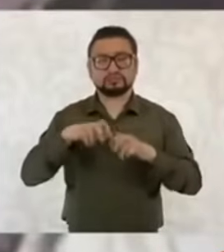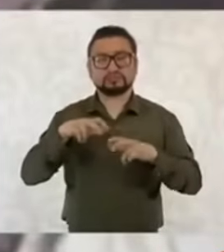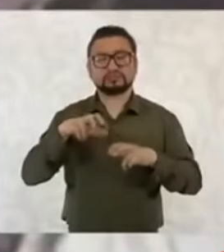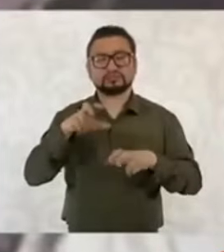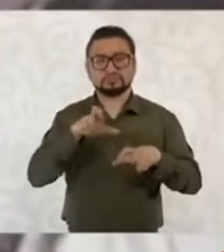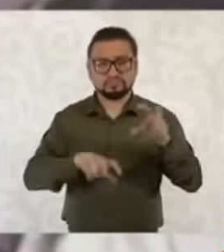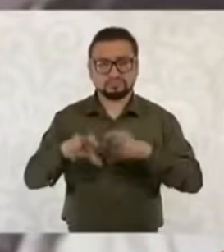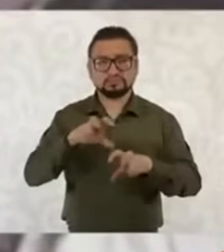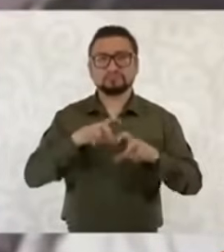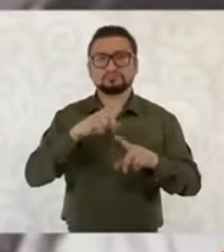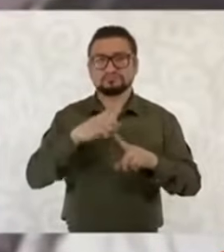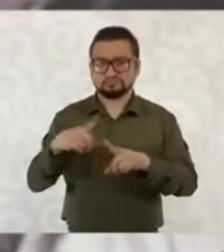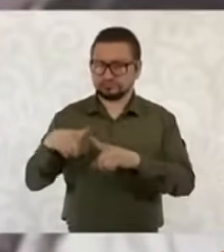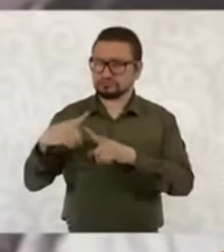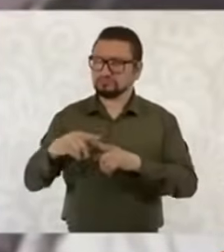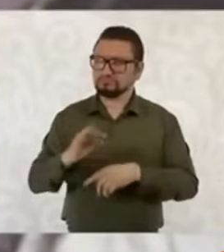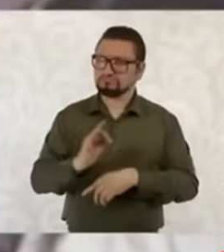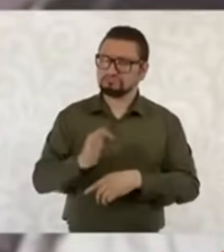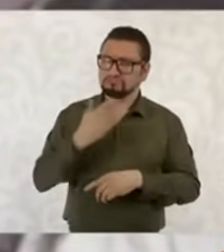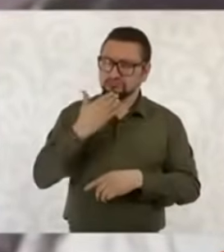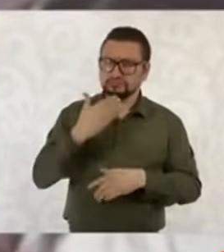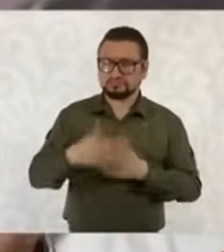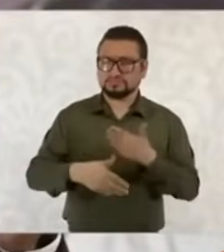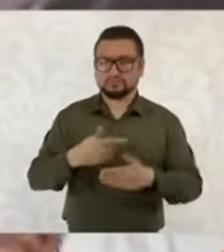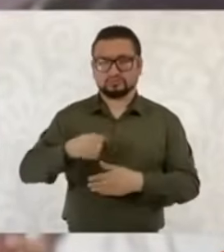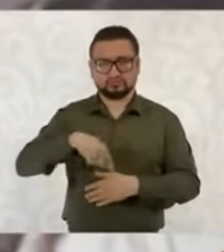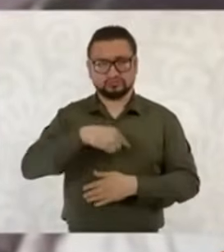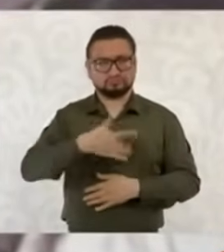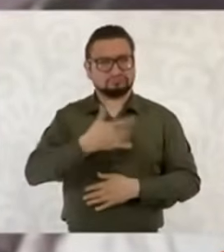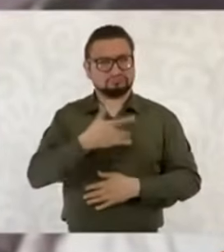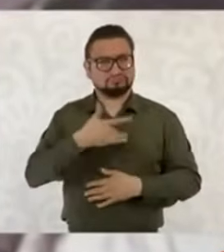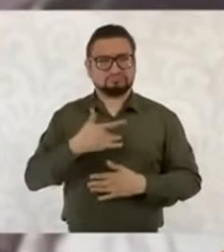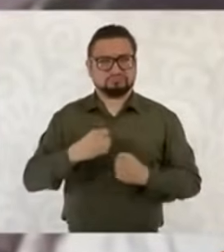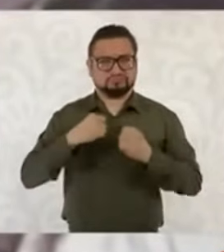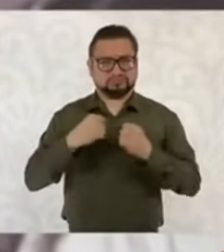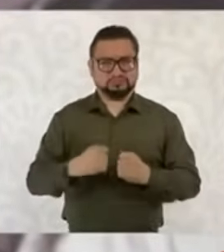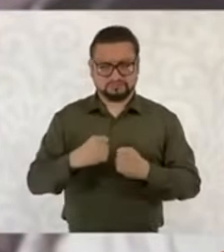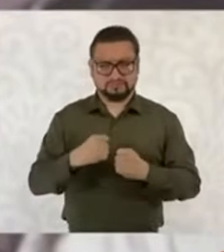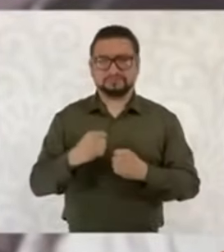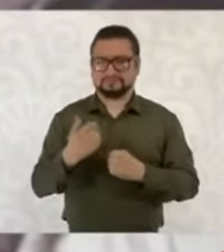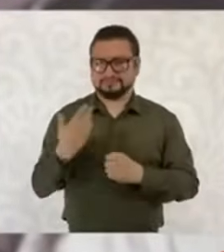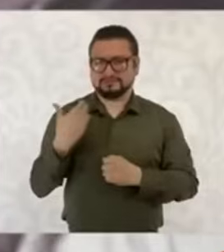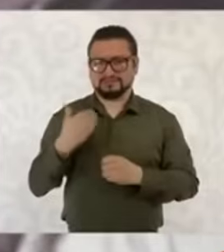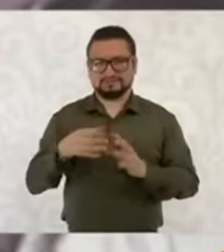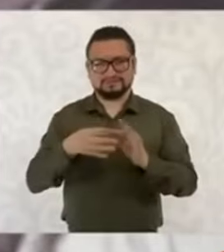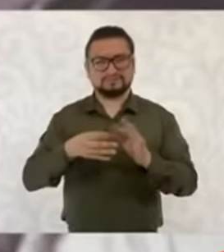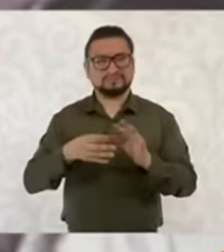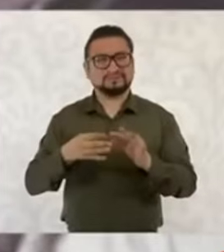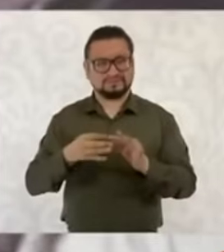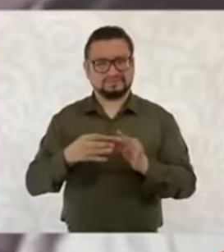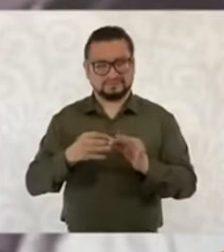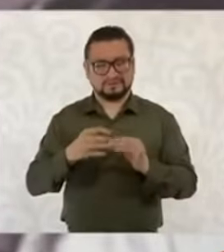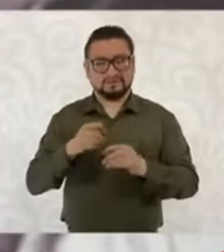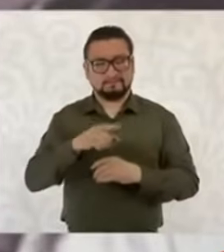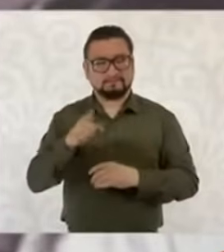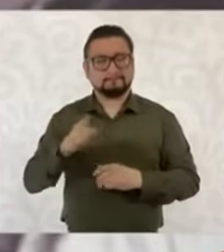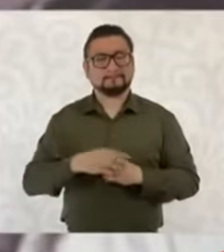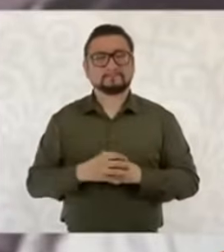analistas. Estamos confiados en que, como mencionan entre otros las